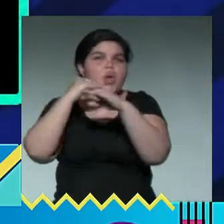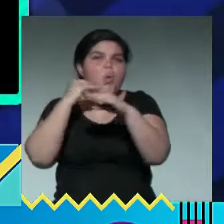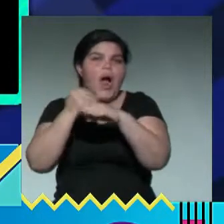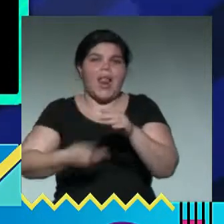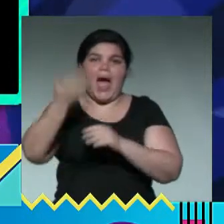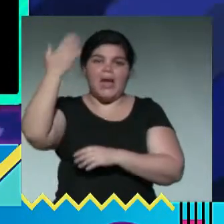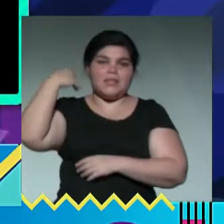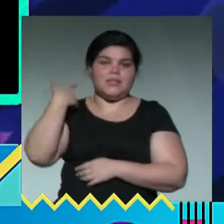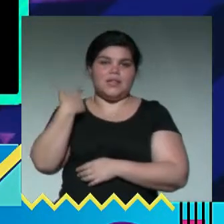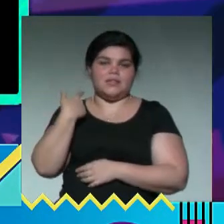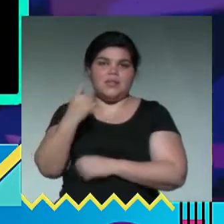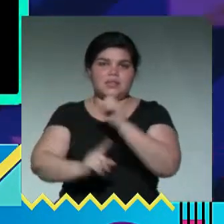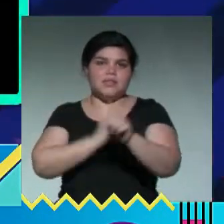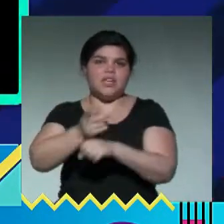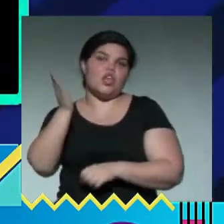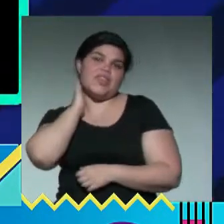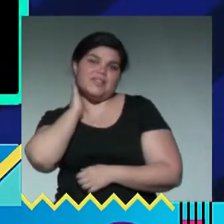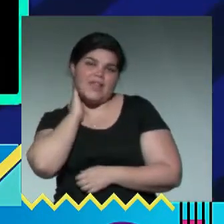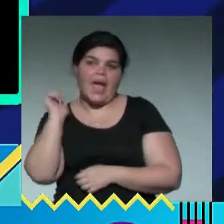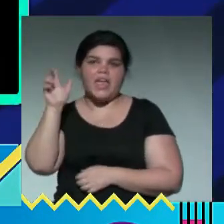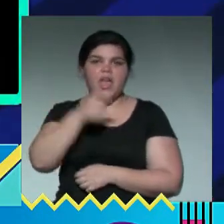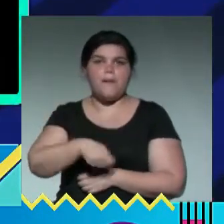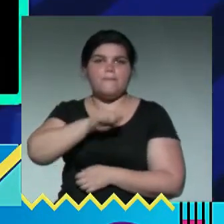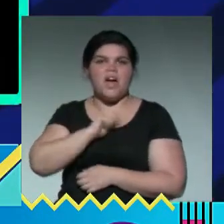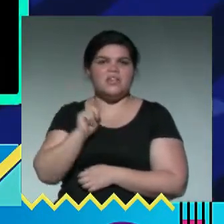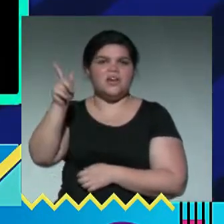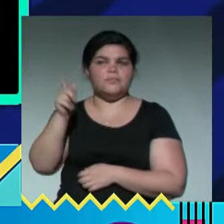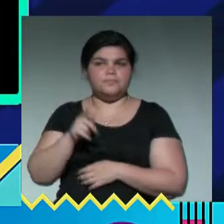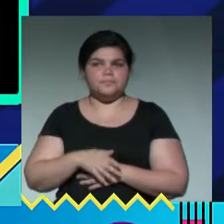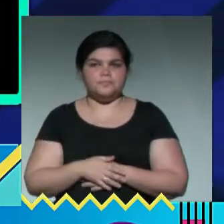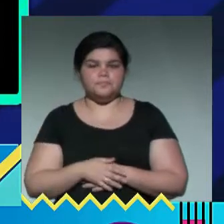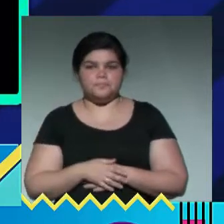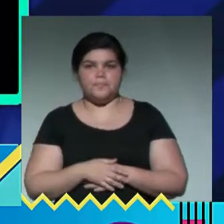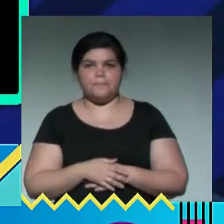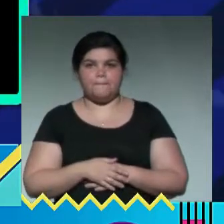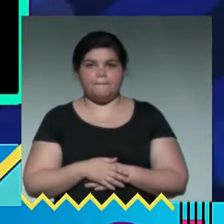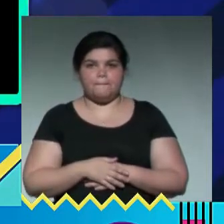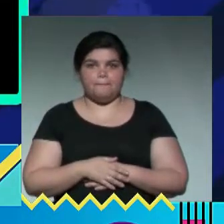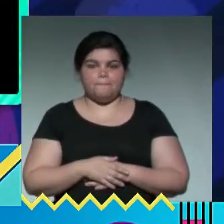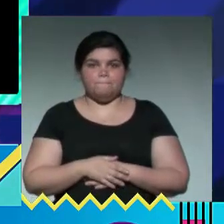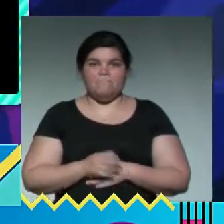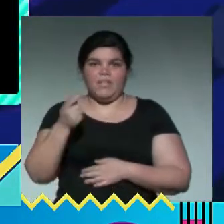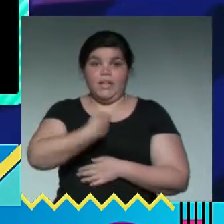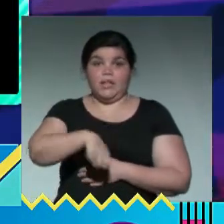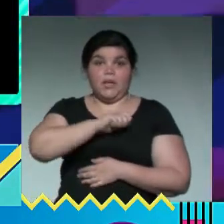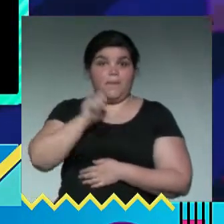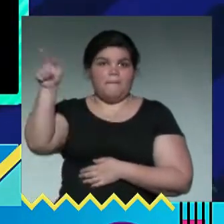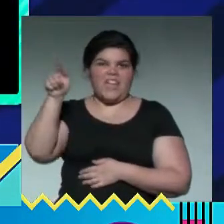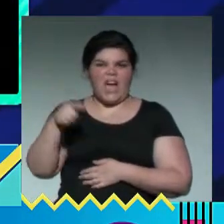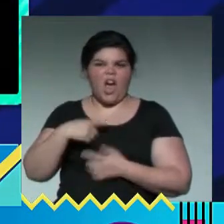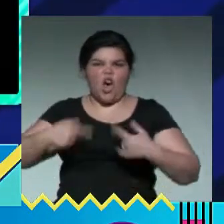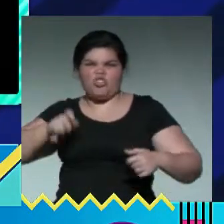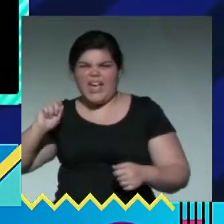España no está saliendo de podemos decir, de lo que se estaba realizando, no es